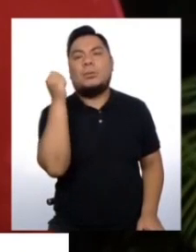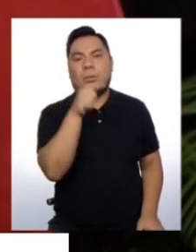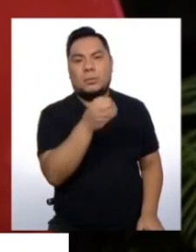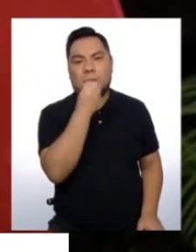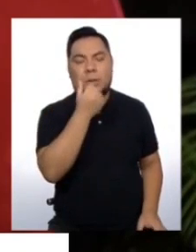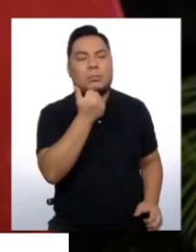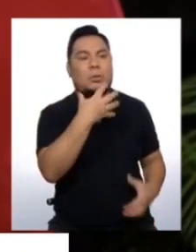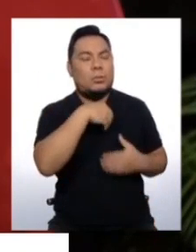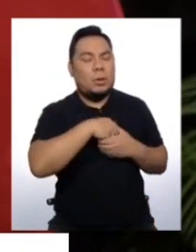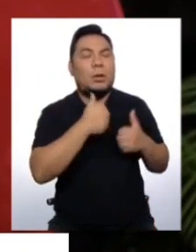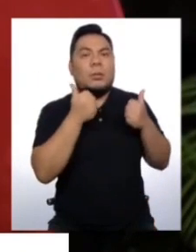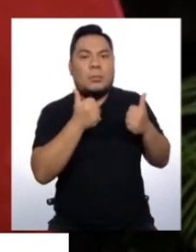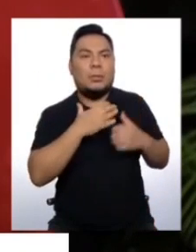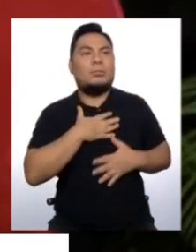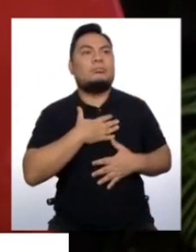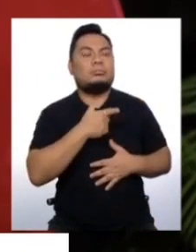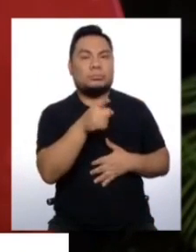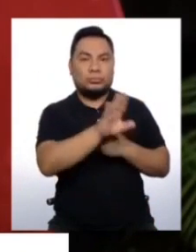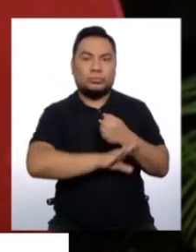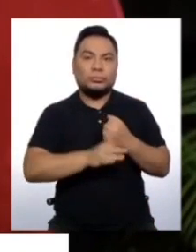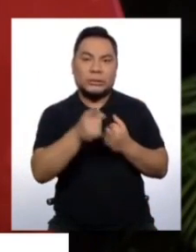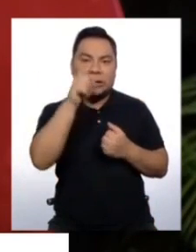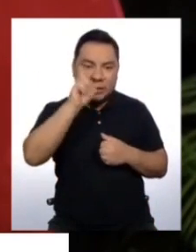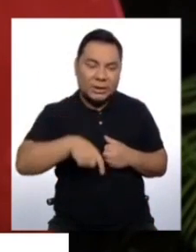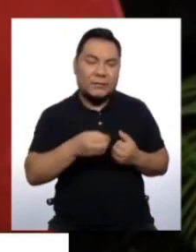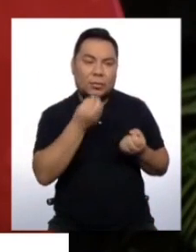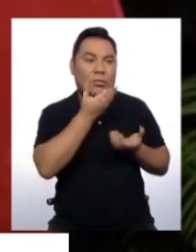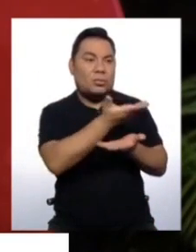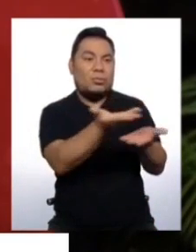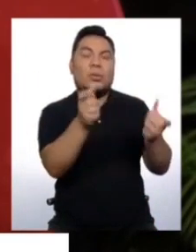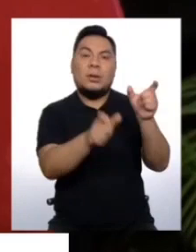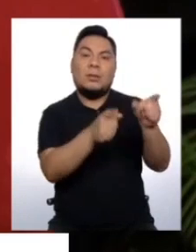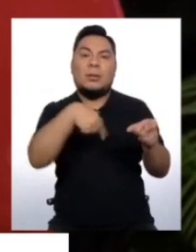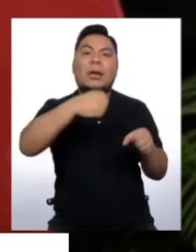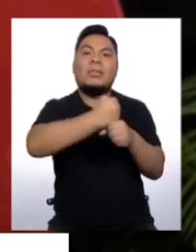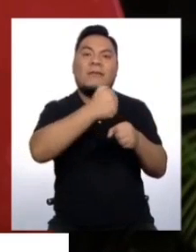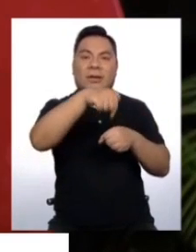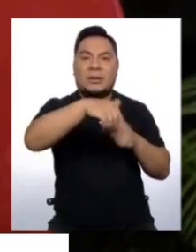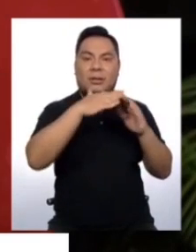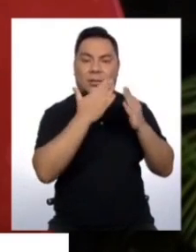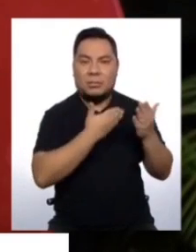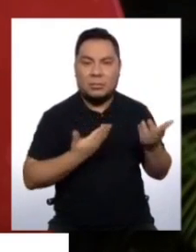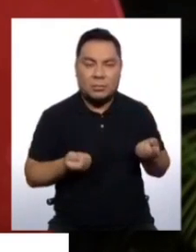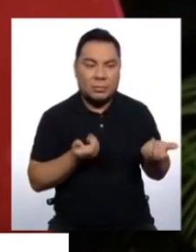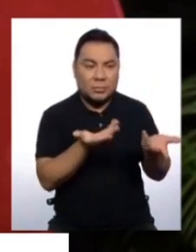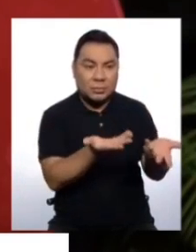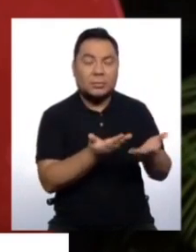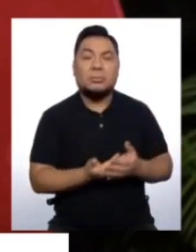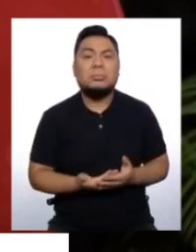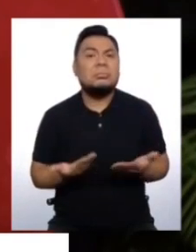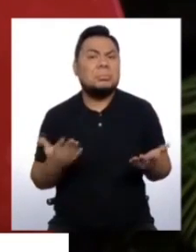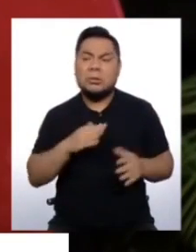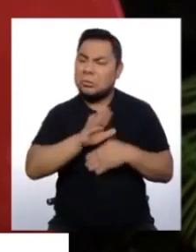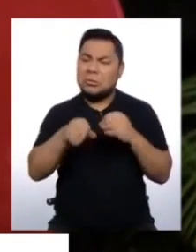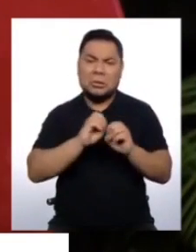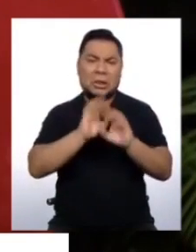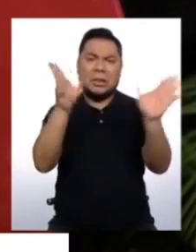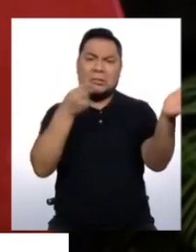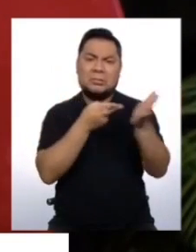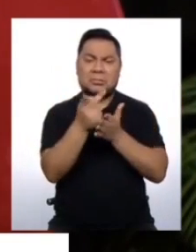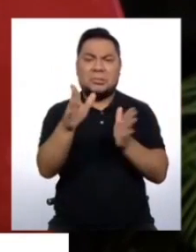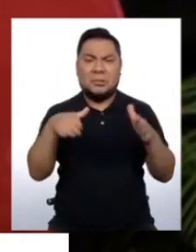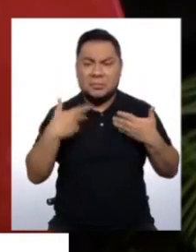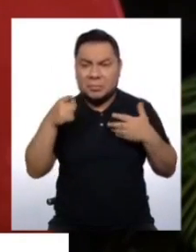una alimentación adecuada como debe darse al personal que trabaja. Así que total transparencia,